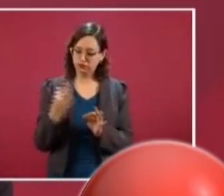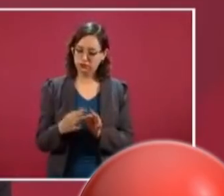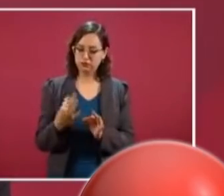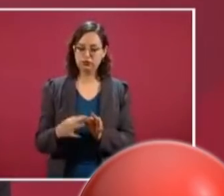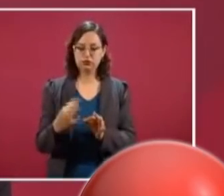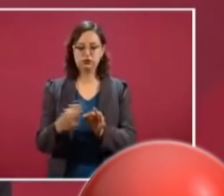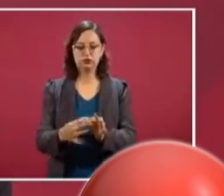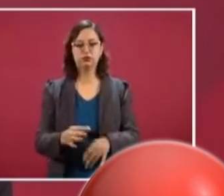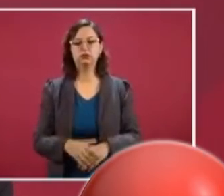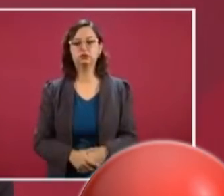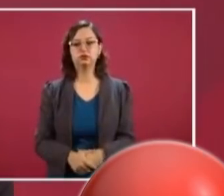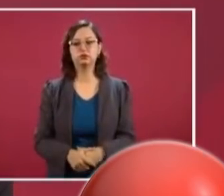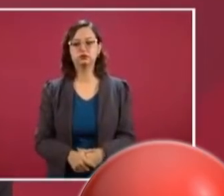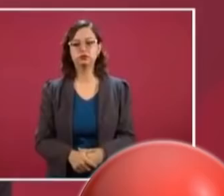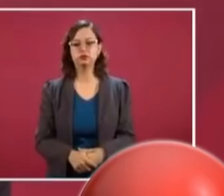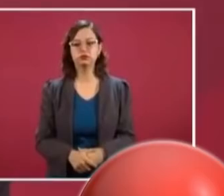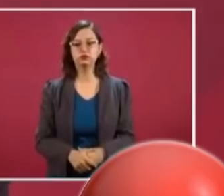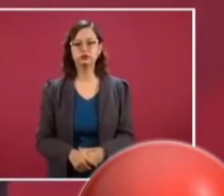cumpliendo.